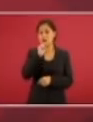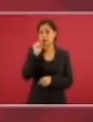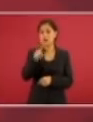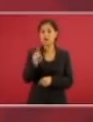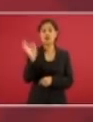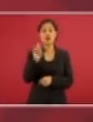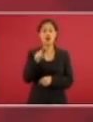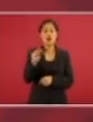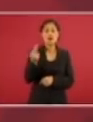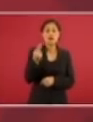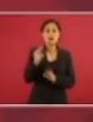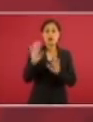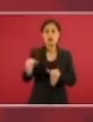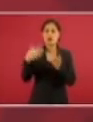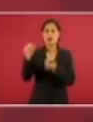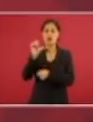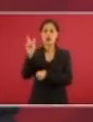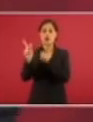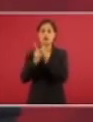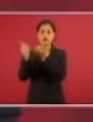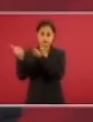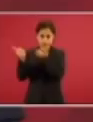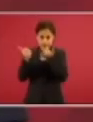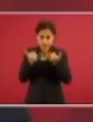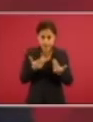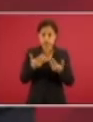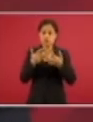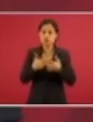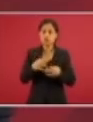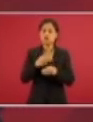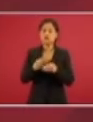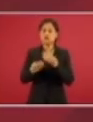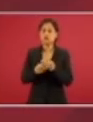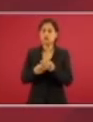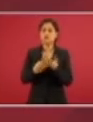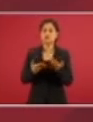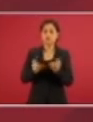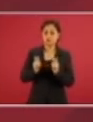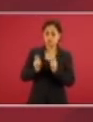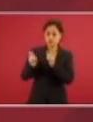a cargo de esta responsabilidad del secretario